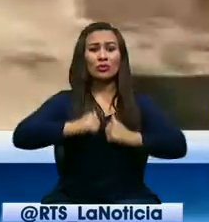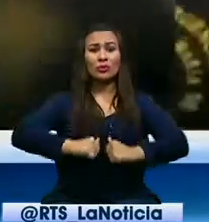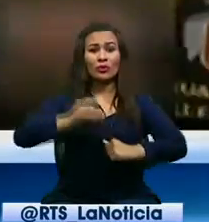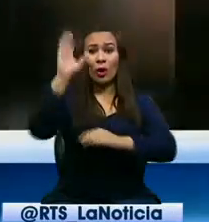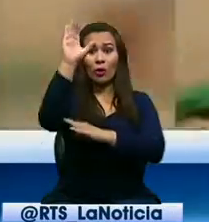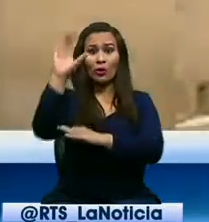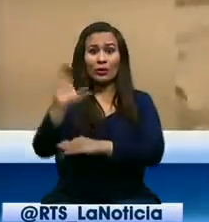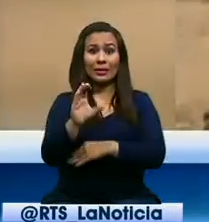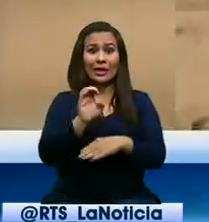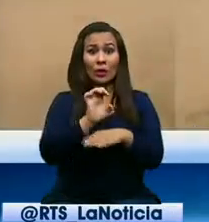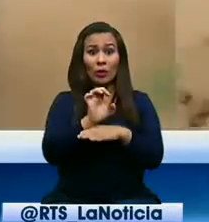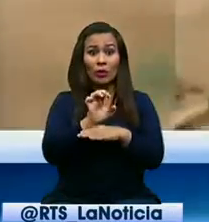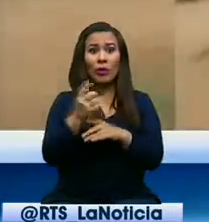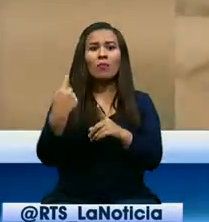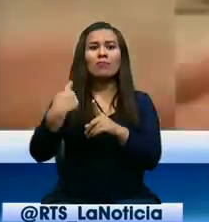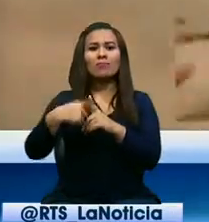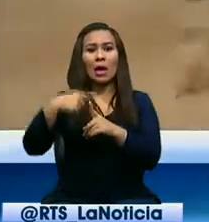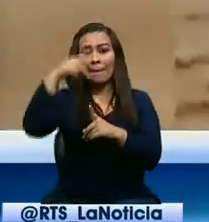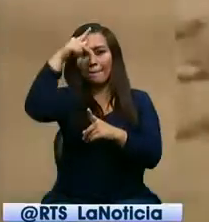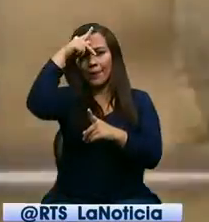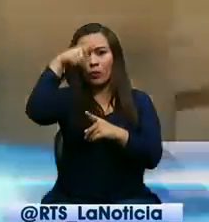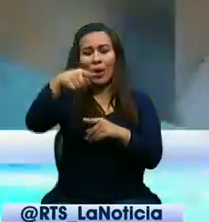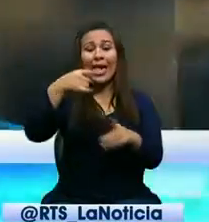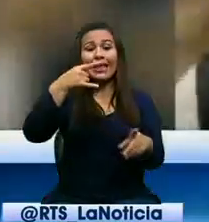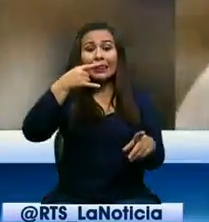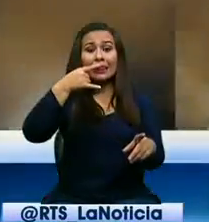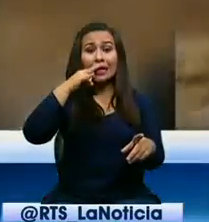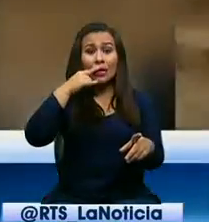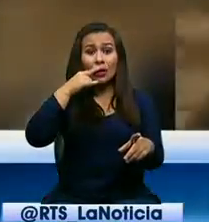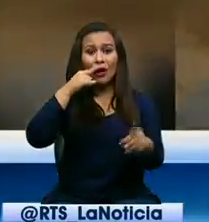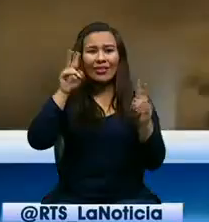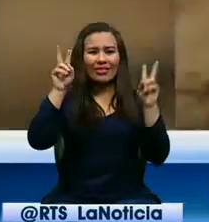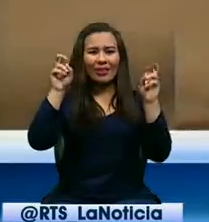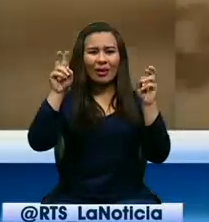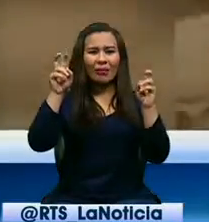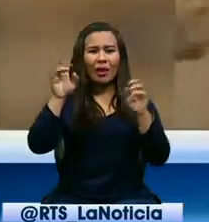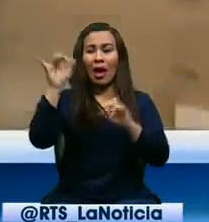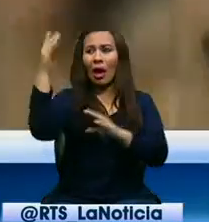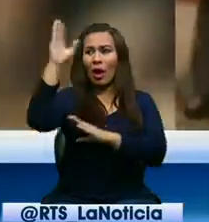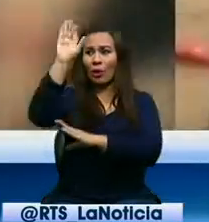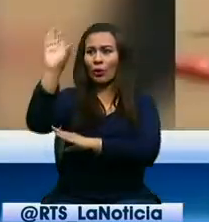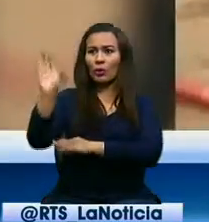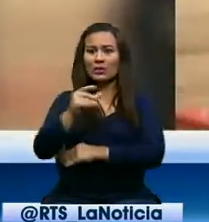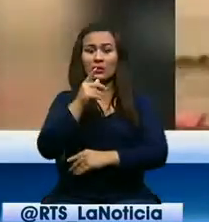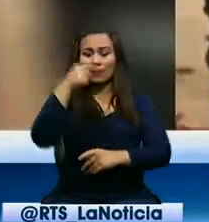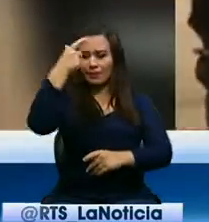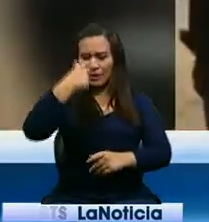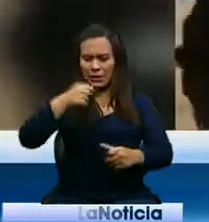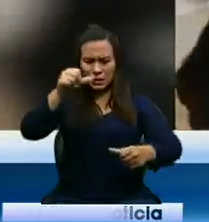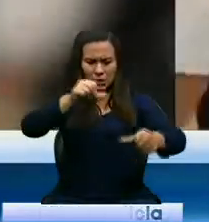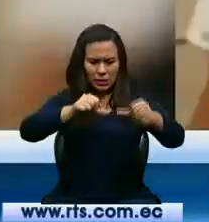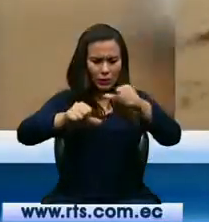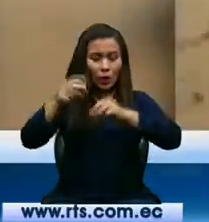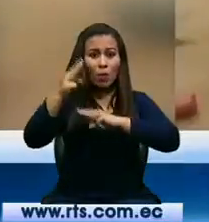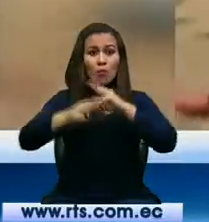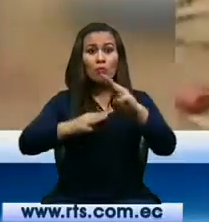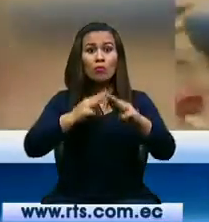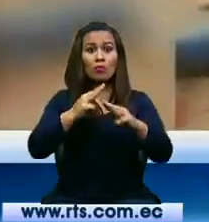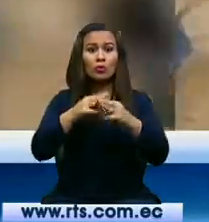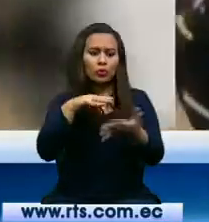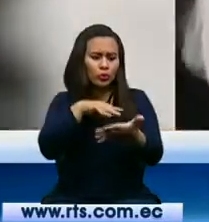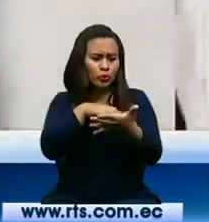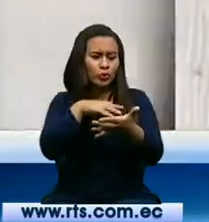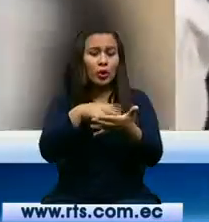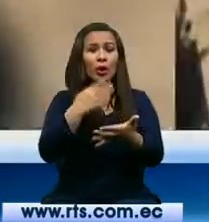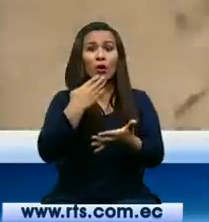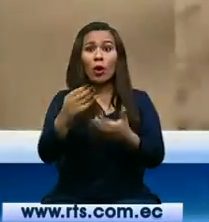Ecuador. Por ello lo han bautizado como el Niño costero y científicos de todo el mundo lo están observando por si se trata de una